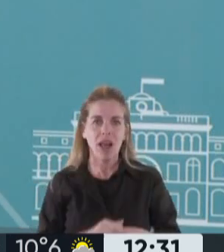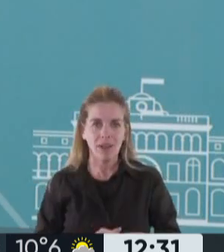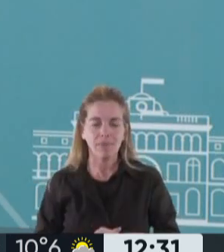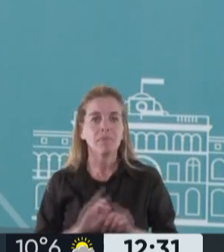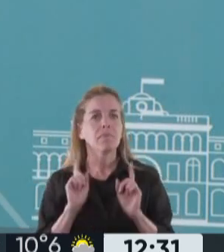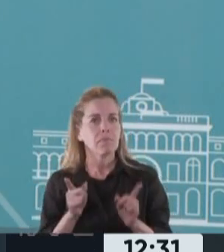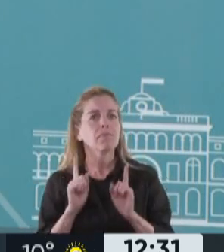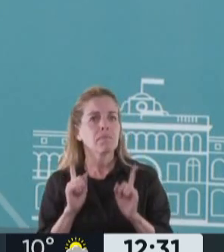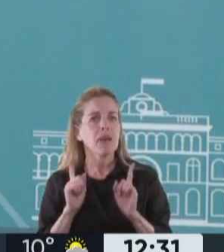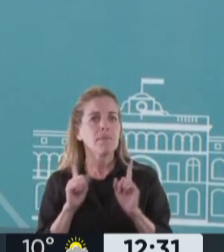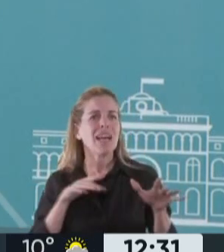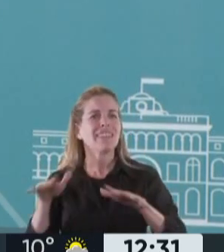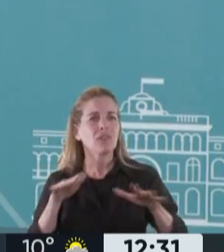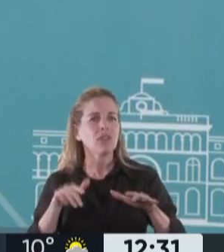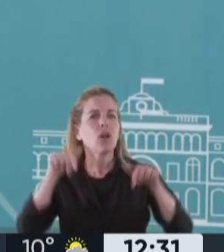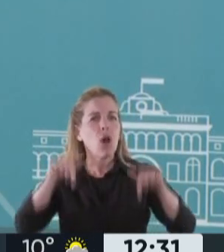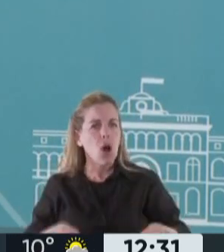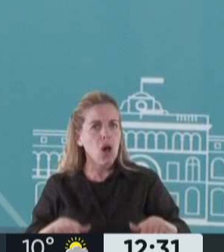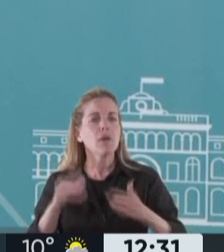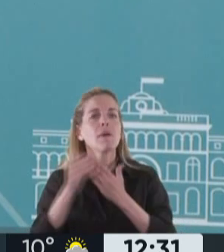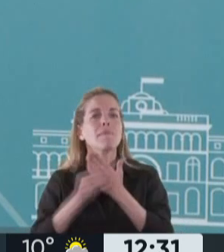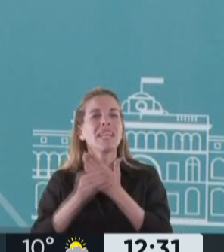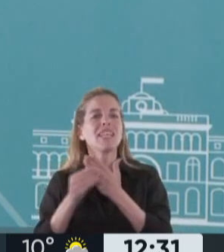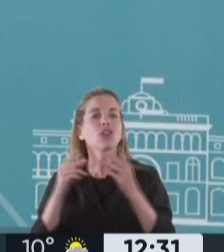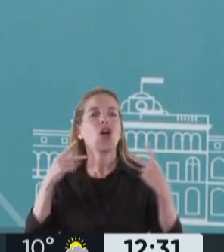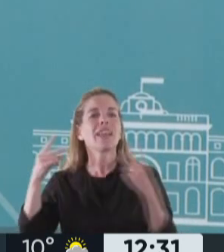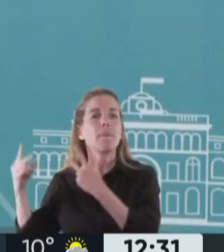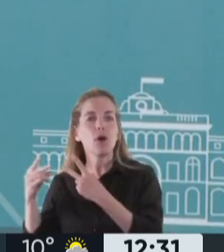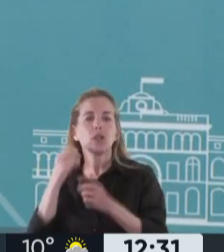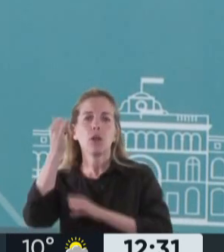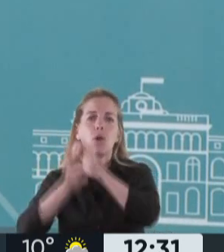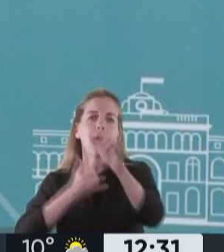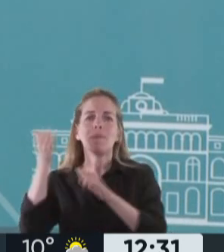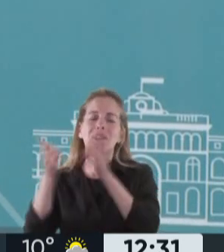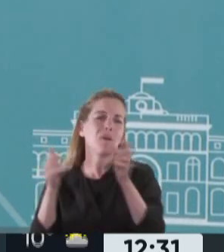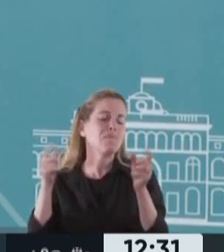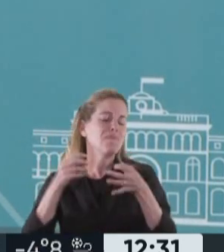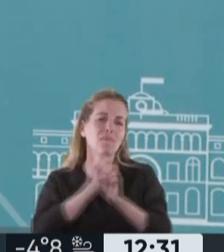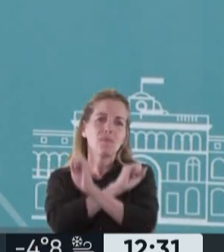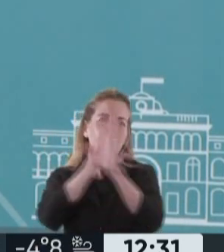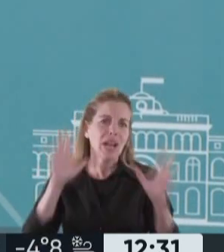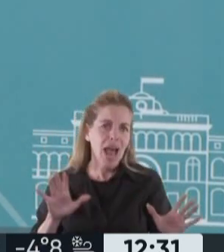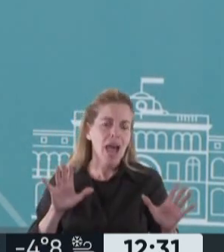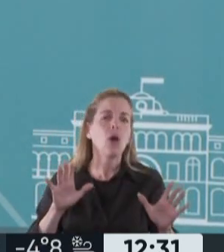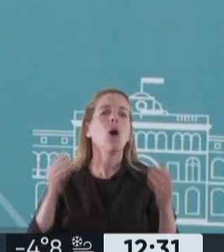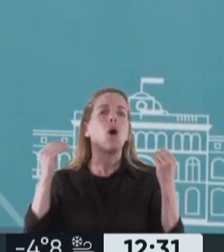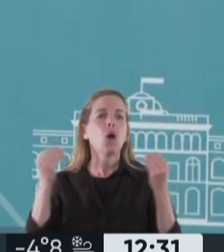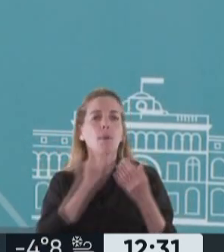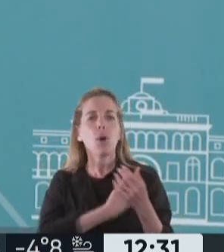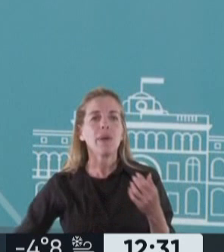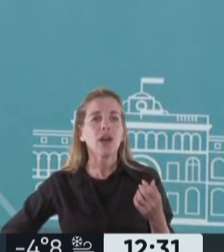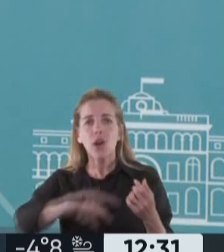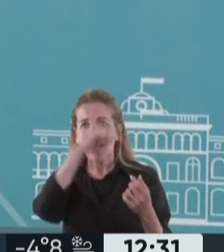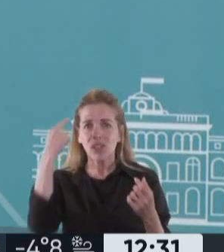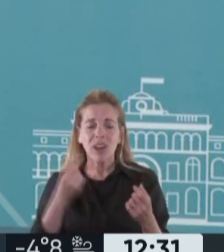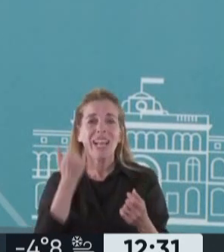mismo pasa, que hoy lo explicó muy bien el ministro de Transporte Alexis Guerrera, de qué manera el gobierno nacional desde